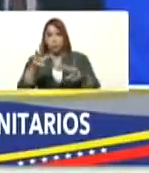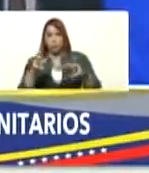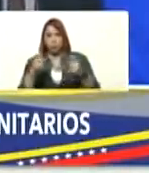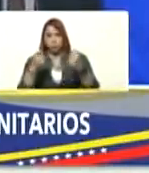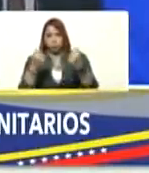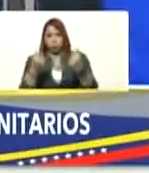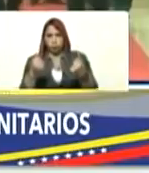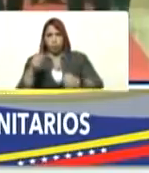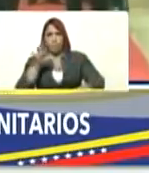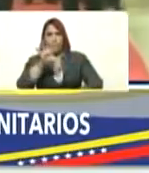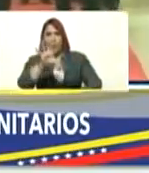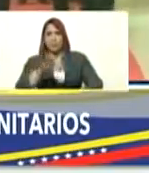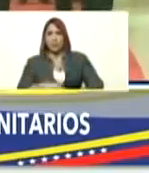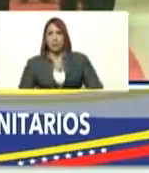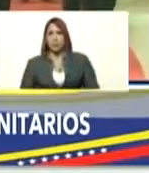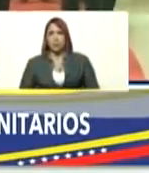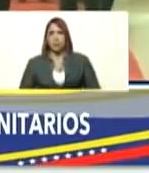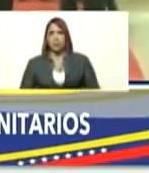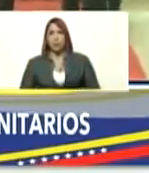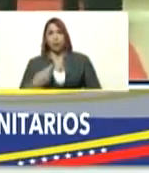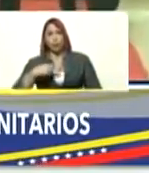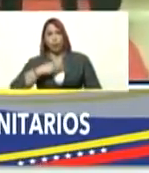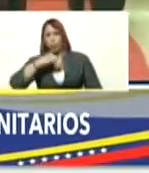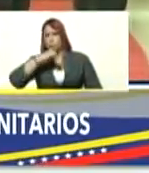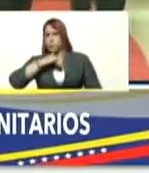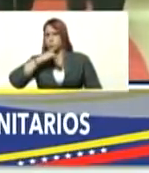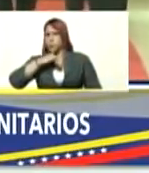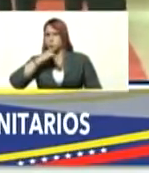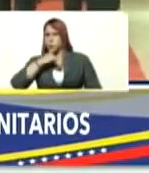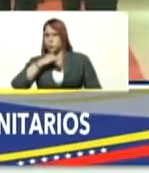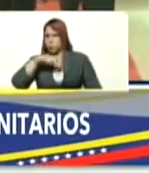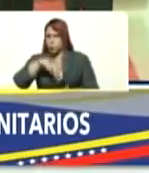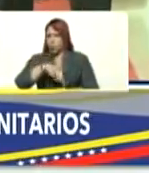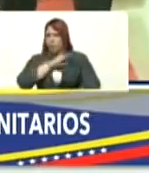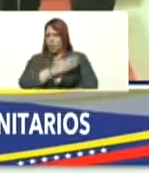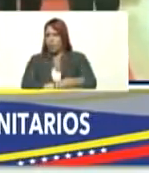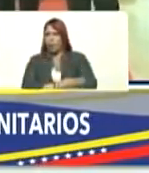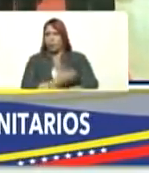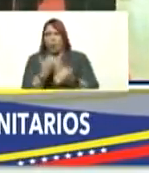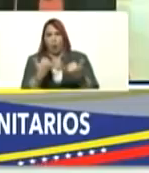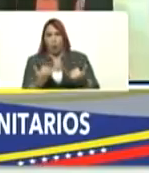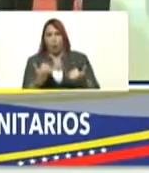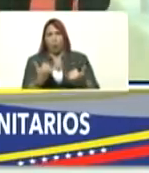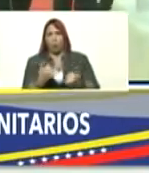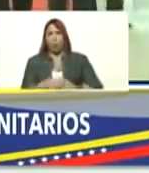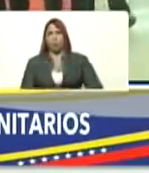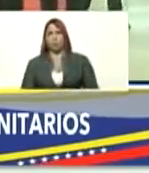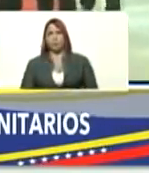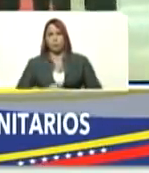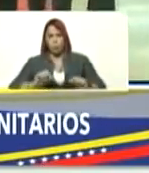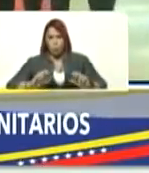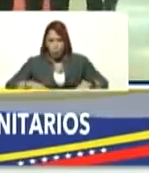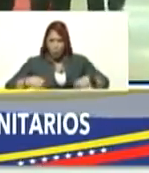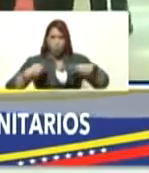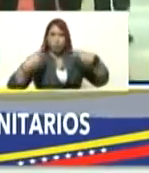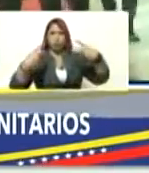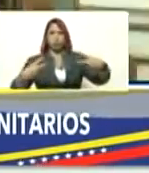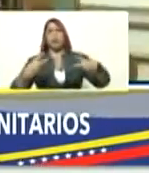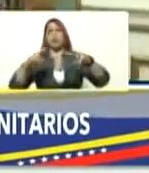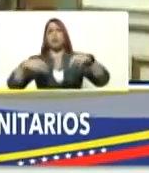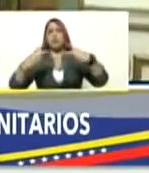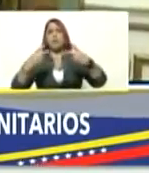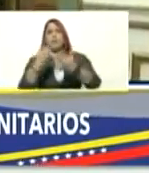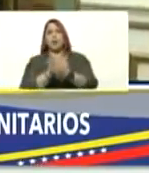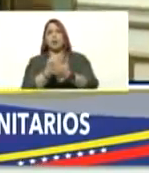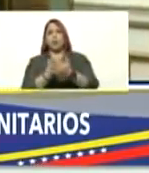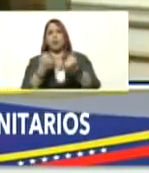país y que habíamos resistido y que ahora estábamos empezando a reanimar una nueva economía y que teníamos